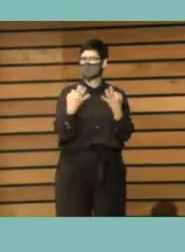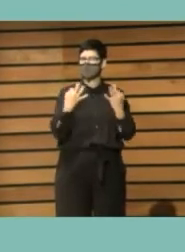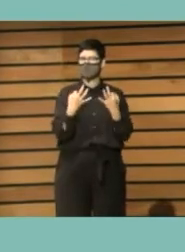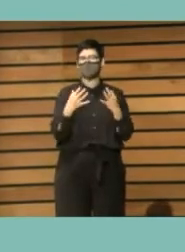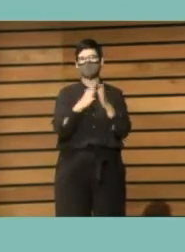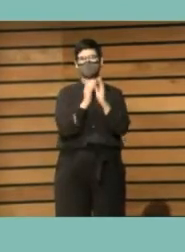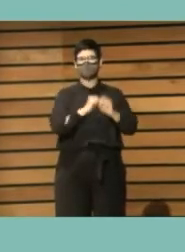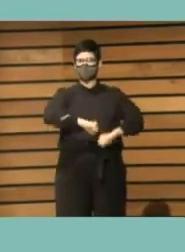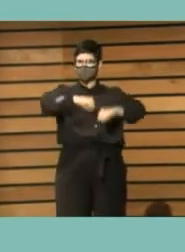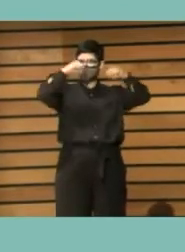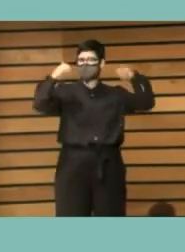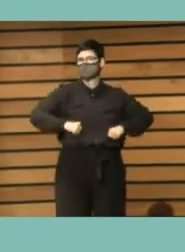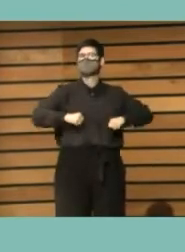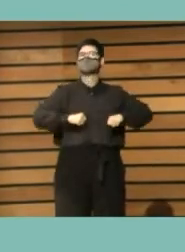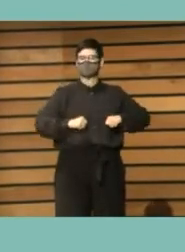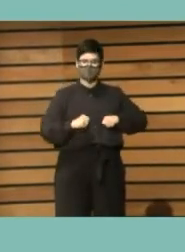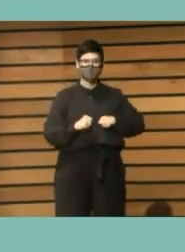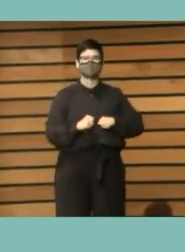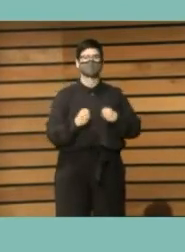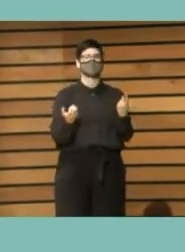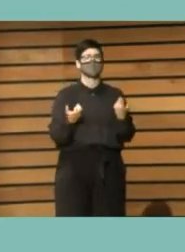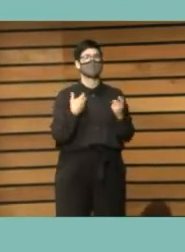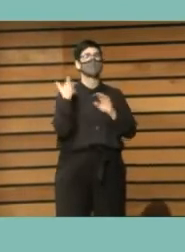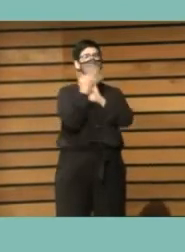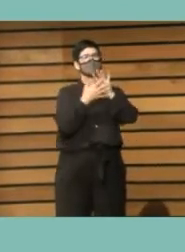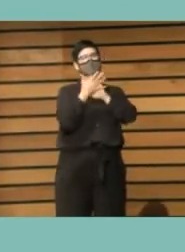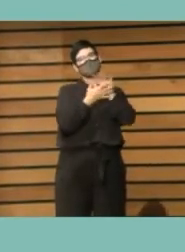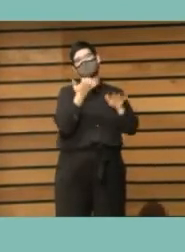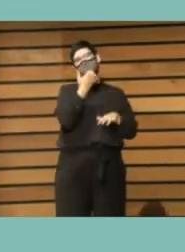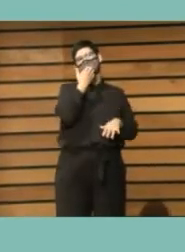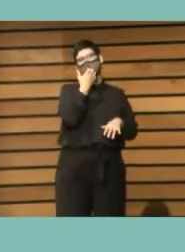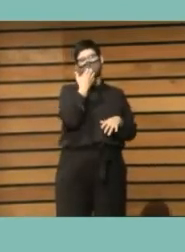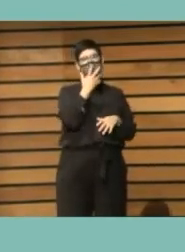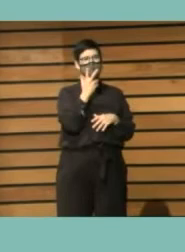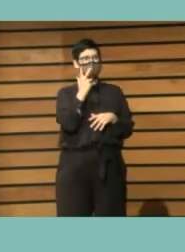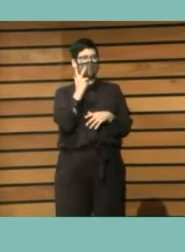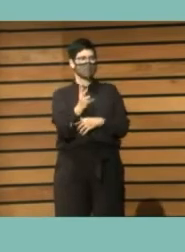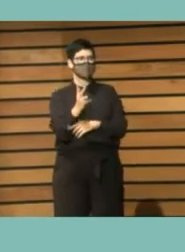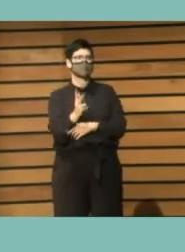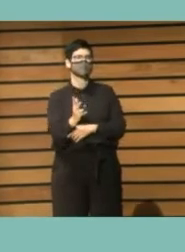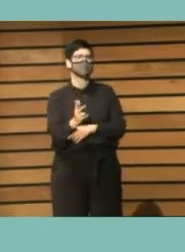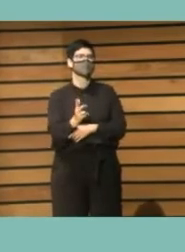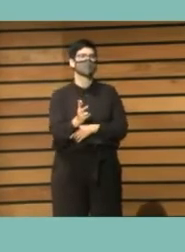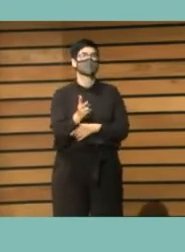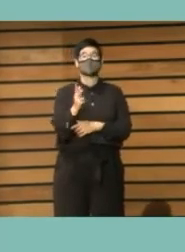asentar. Y hablo de los derechos, algunos los has puesto tú ahí mismo,